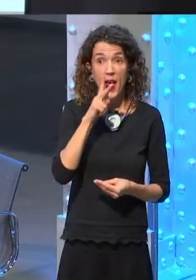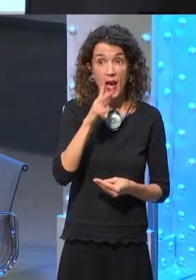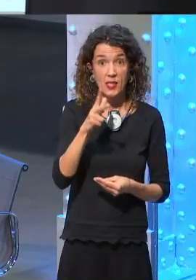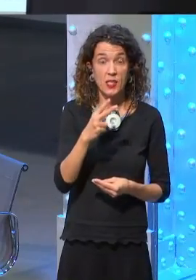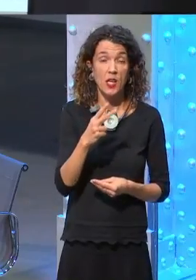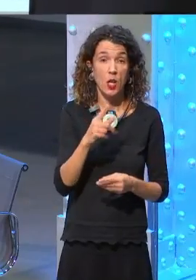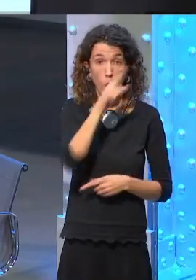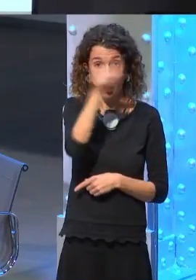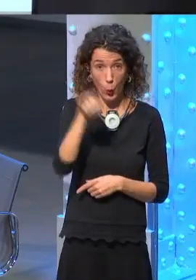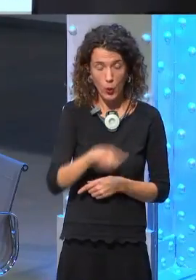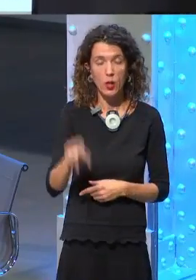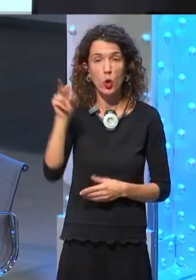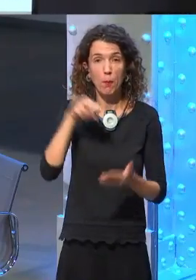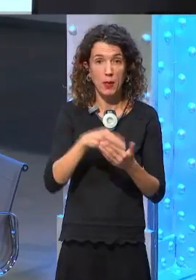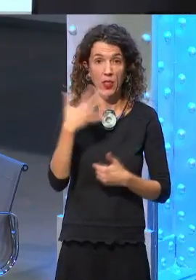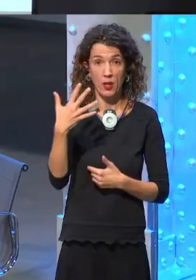2005.